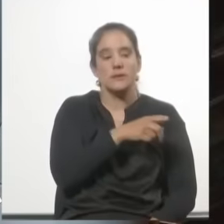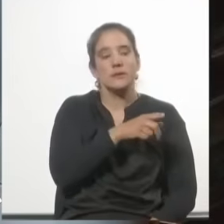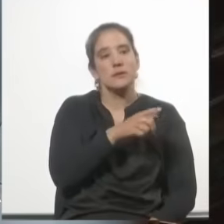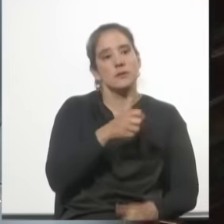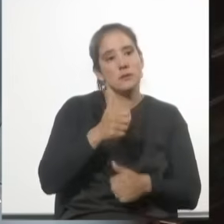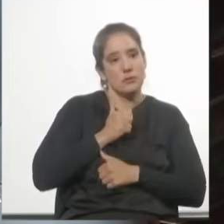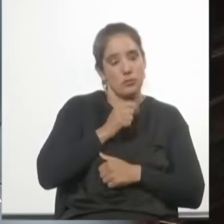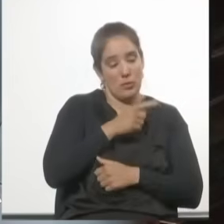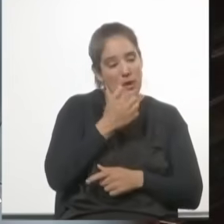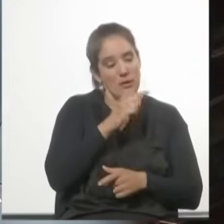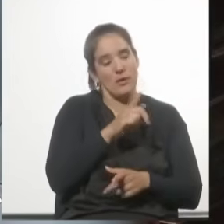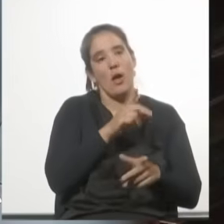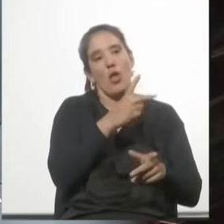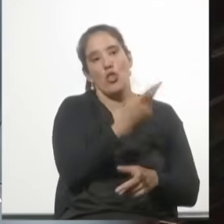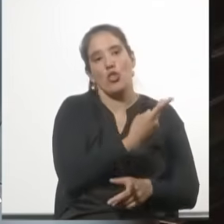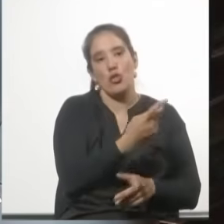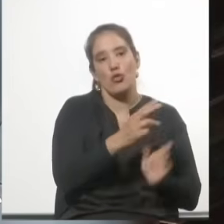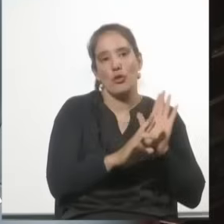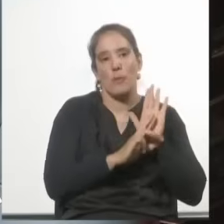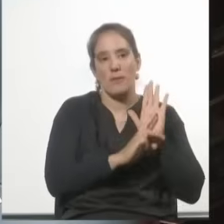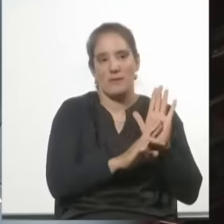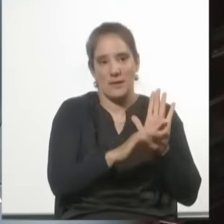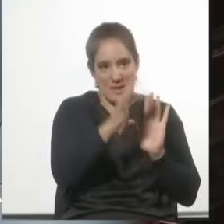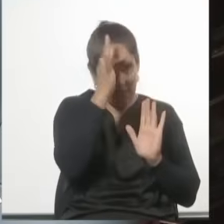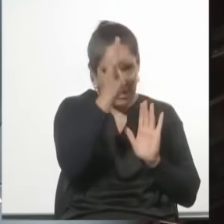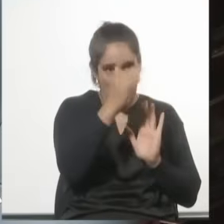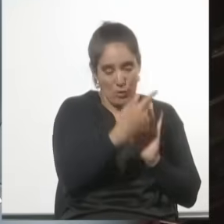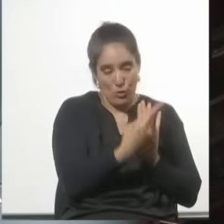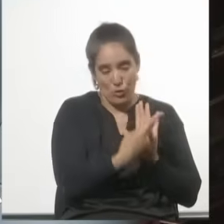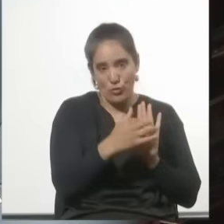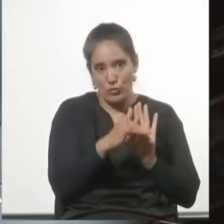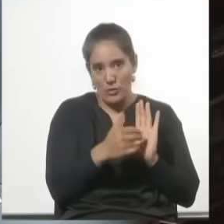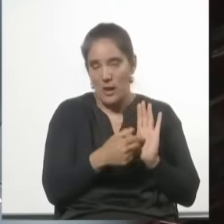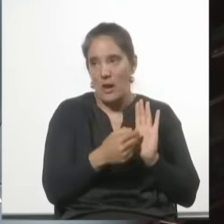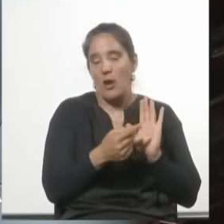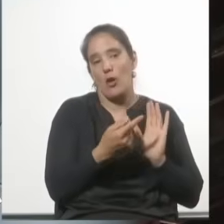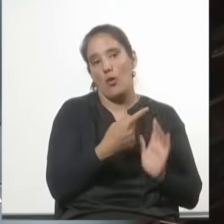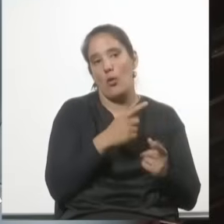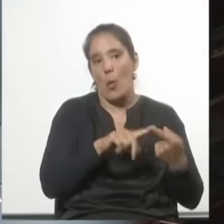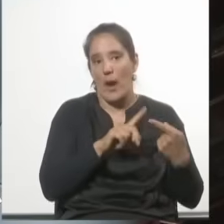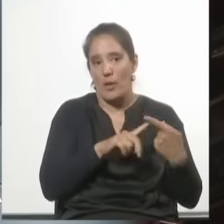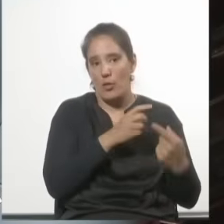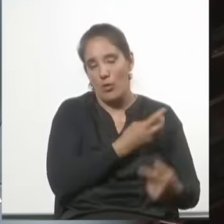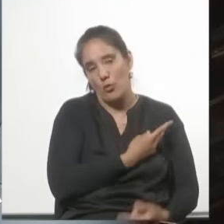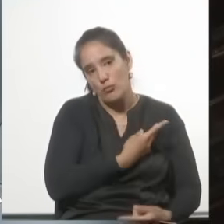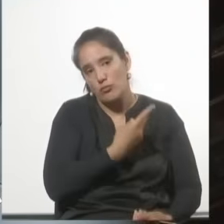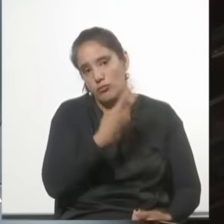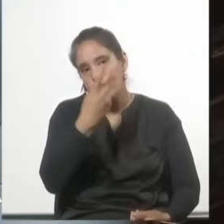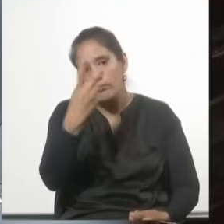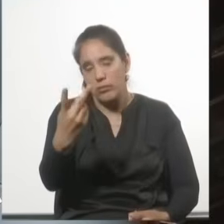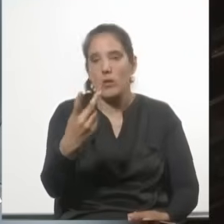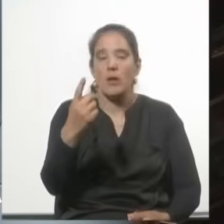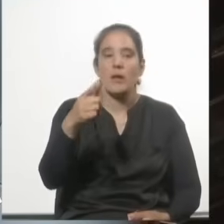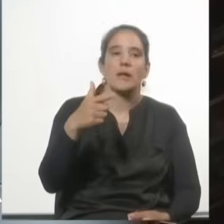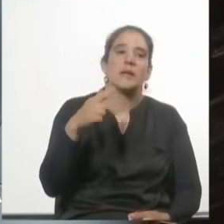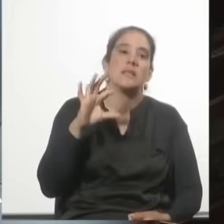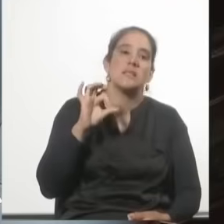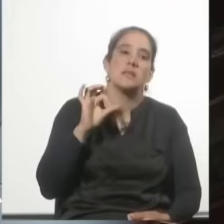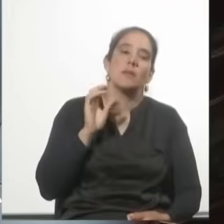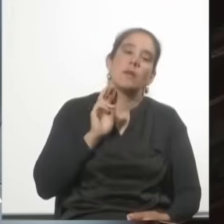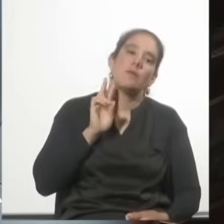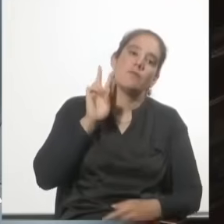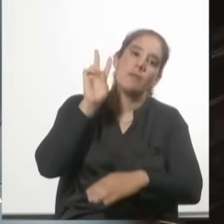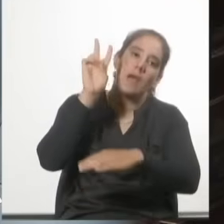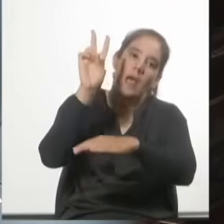posteriormente se decidió enviar a 2 representantes técnicos permanentes ante el astillero, los que a partir del mes de septiembre se